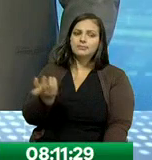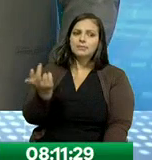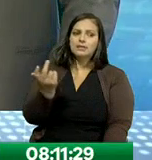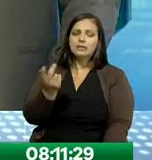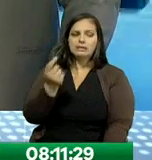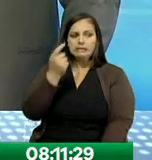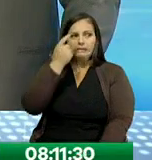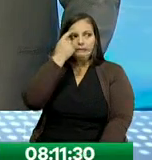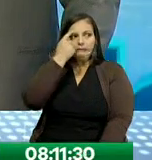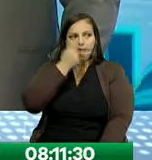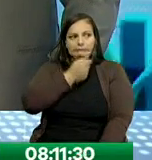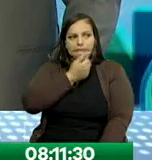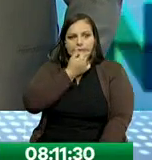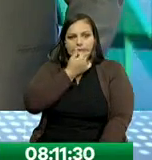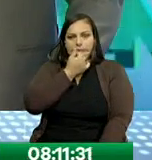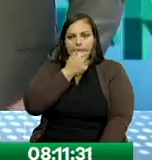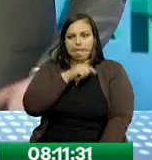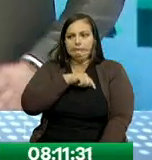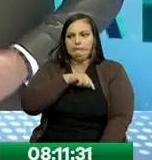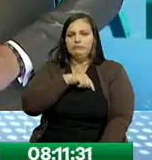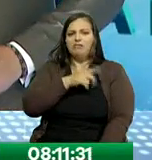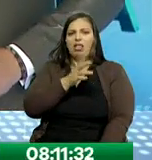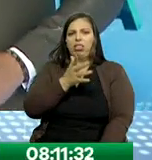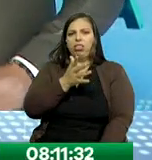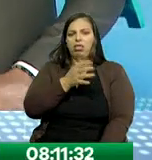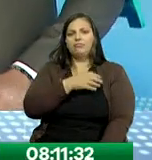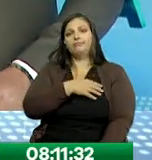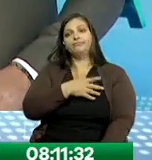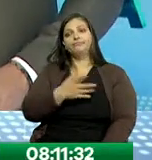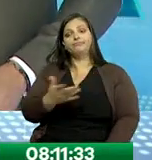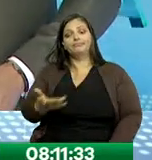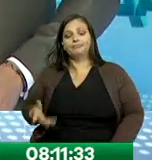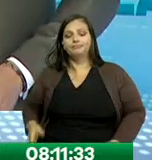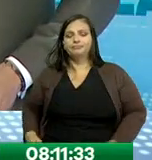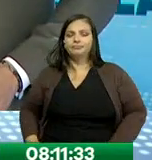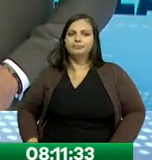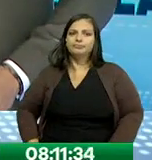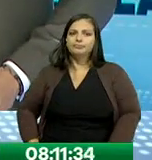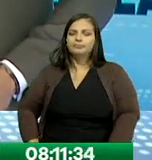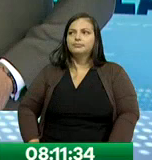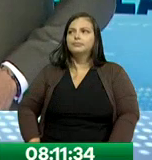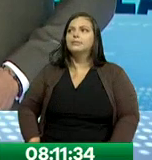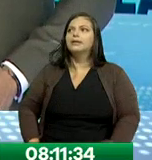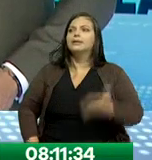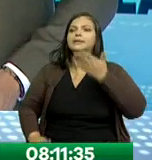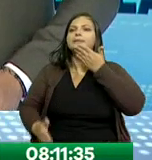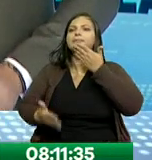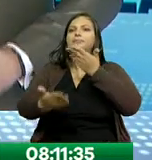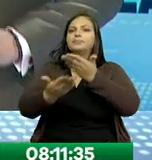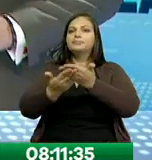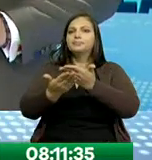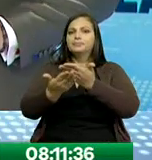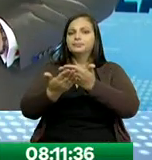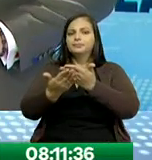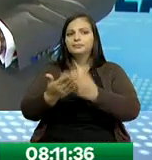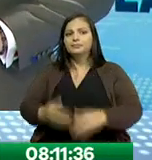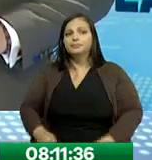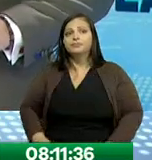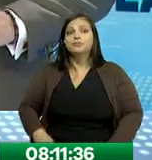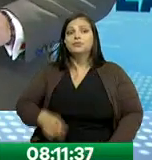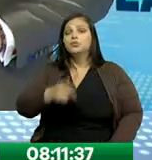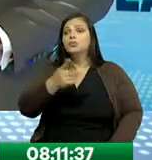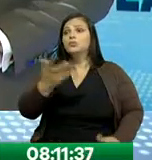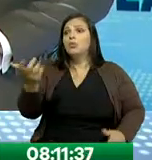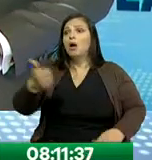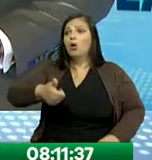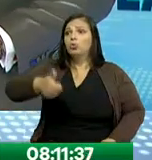que así sea. Mi querido José Luis. Muy bien, muchísimas gracias, Huguito. Esperemos respuestas pronto, pronto, que usted va a estar ahí. Nosotros vamos a estar en